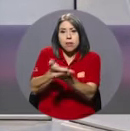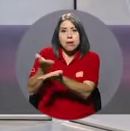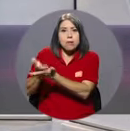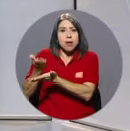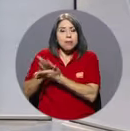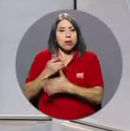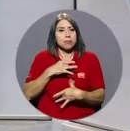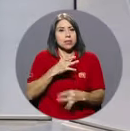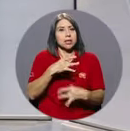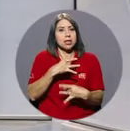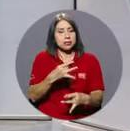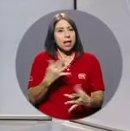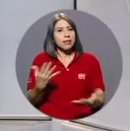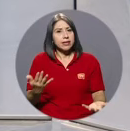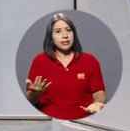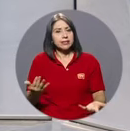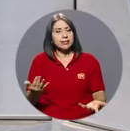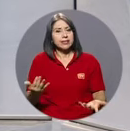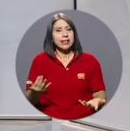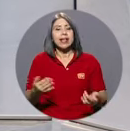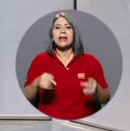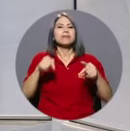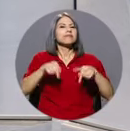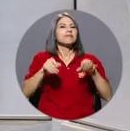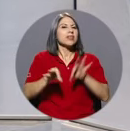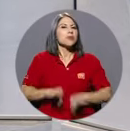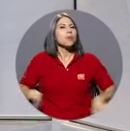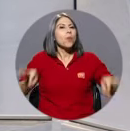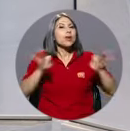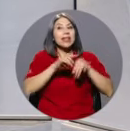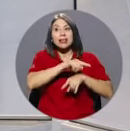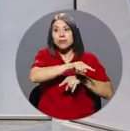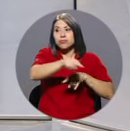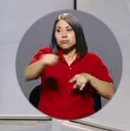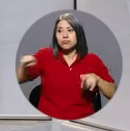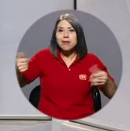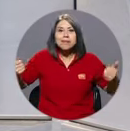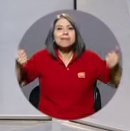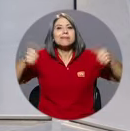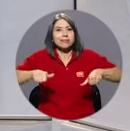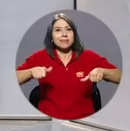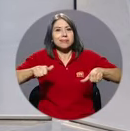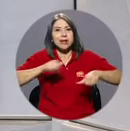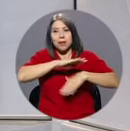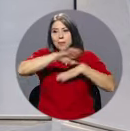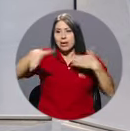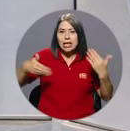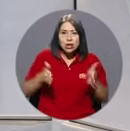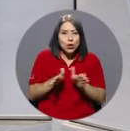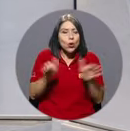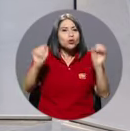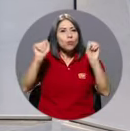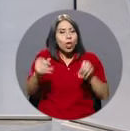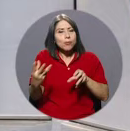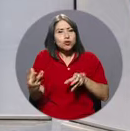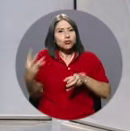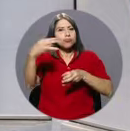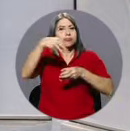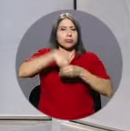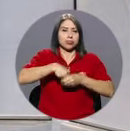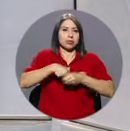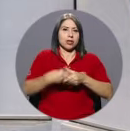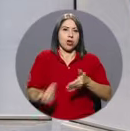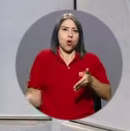muy interesantes. Aquí lo importante es llegar a un consenso que nos permita a todos y a todas involucrarnos en